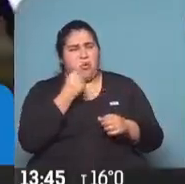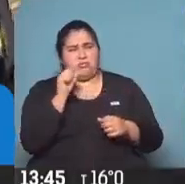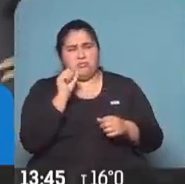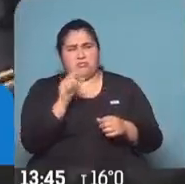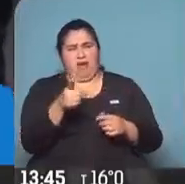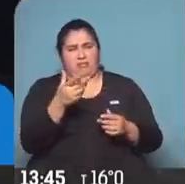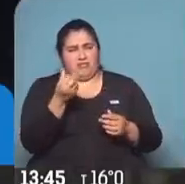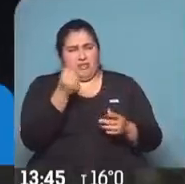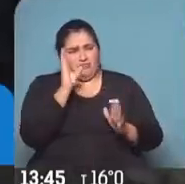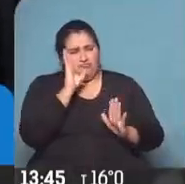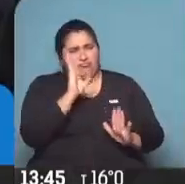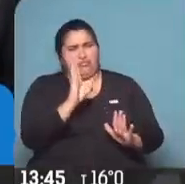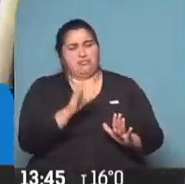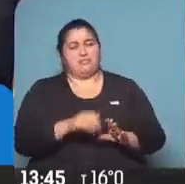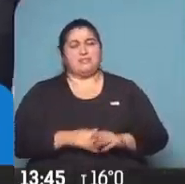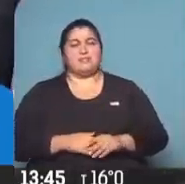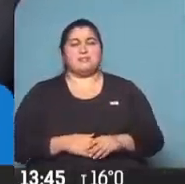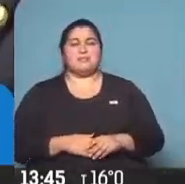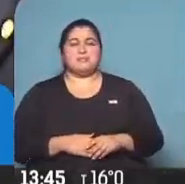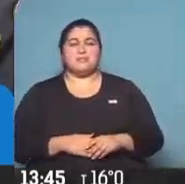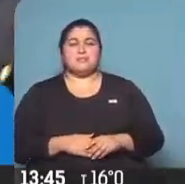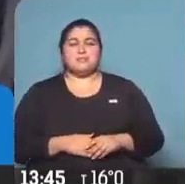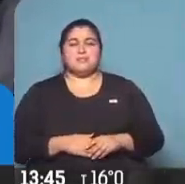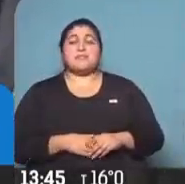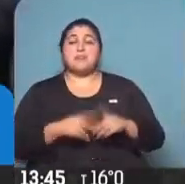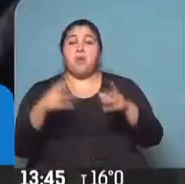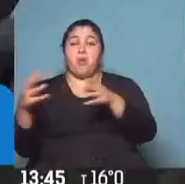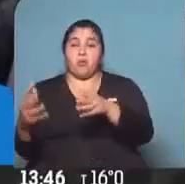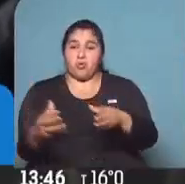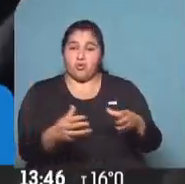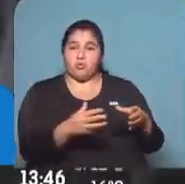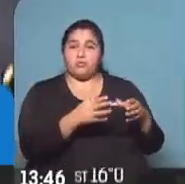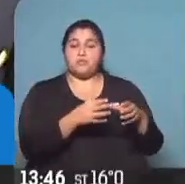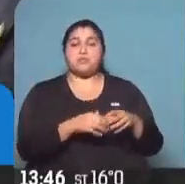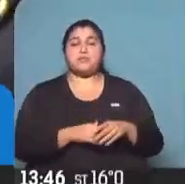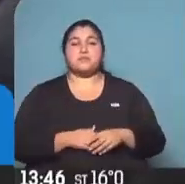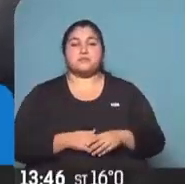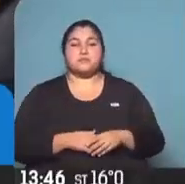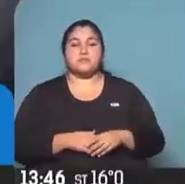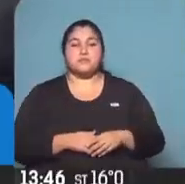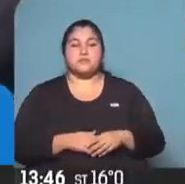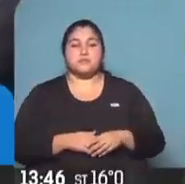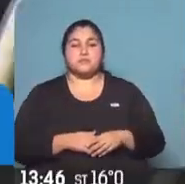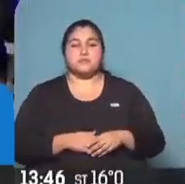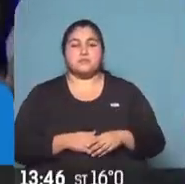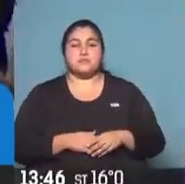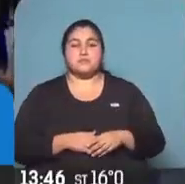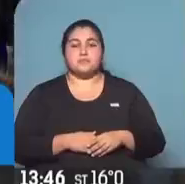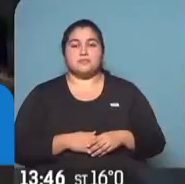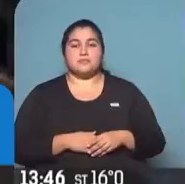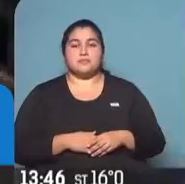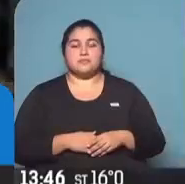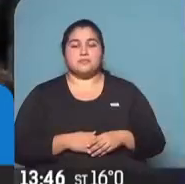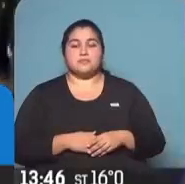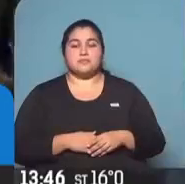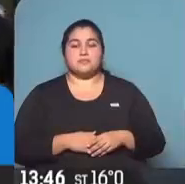apaga se acerca al palco de autoridades menores que